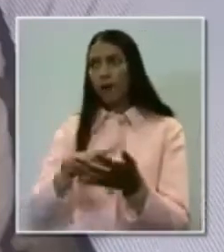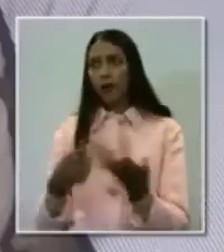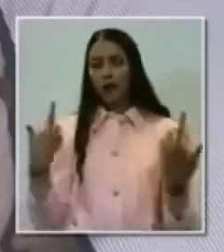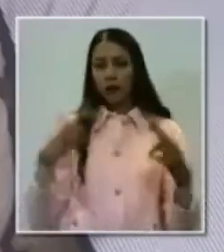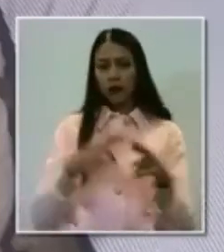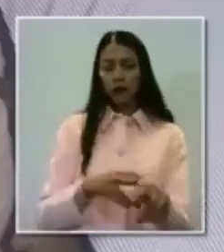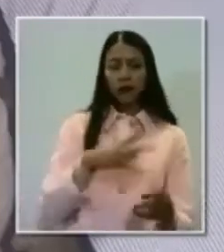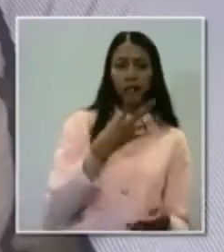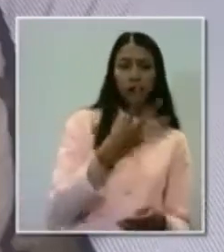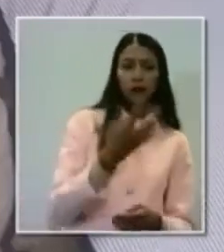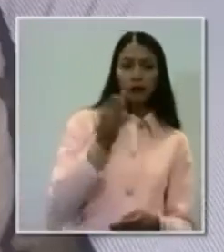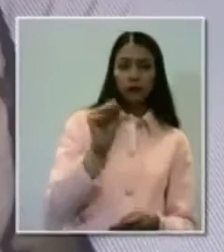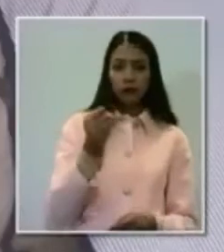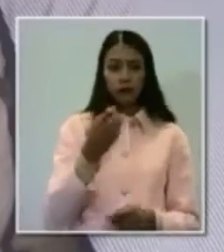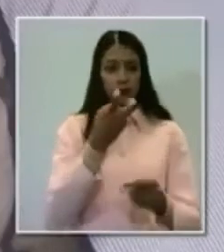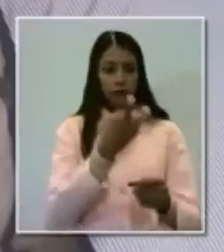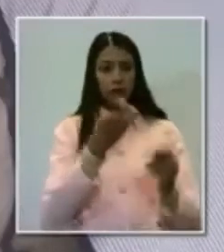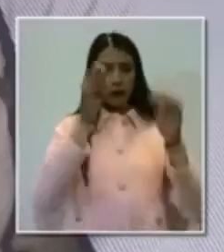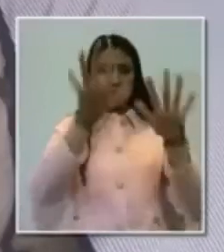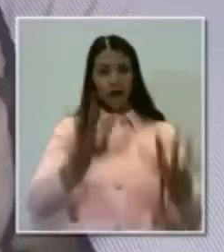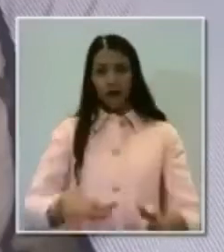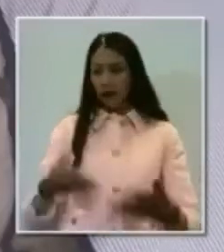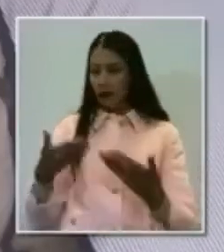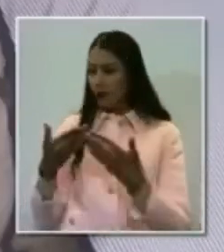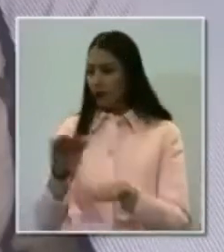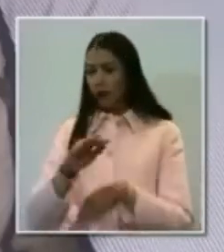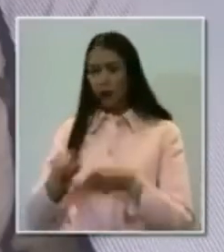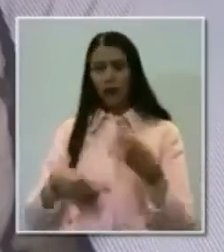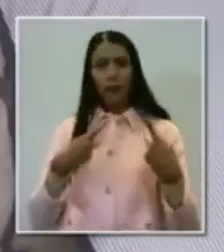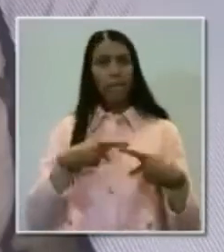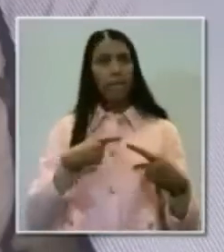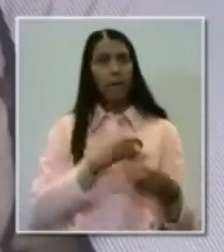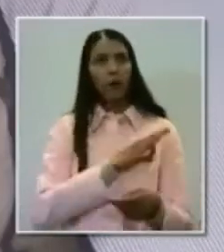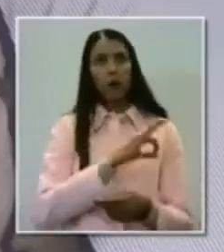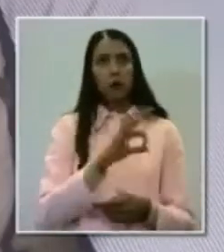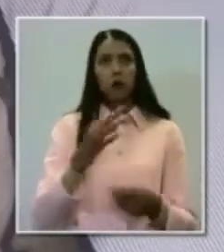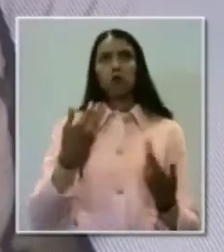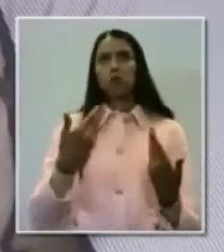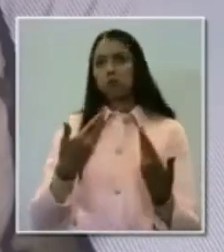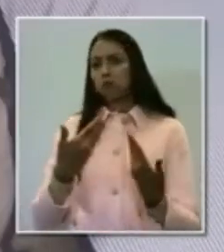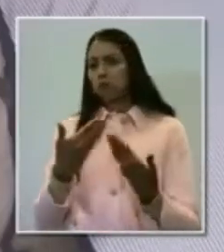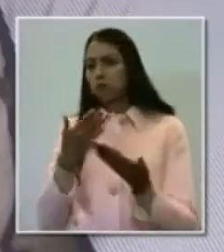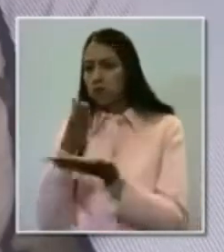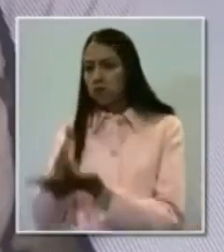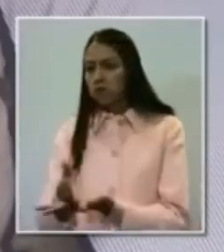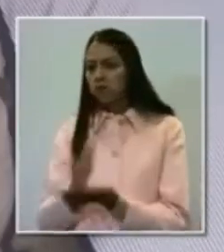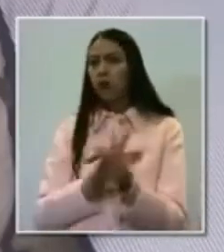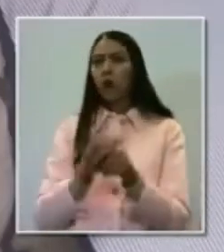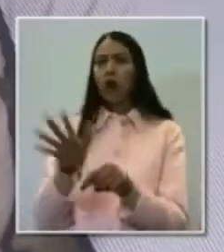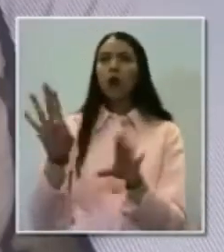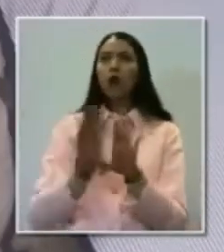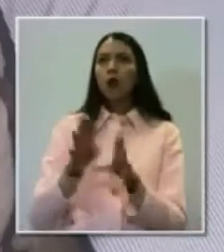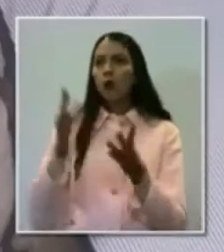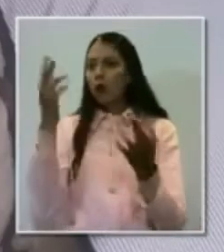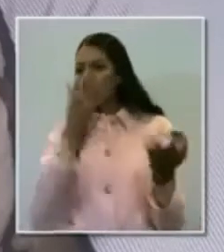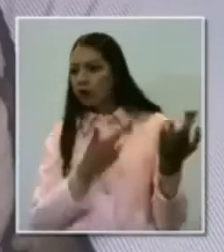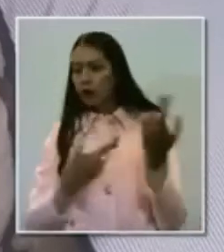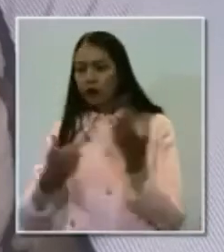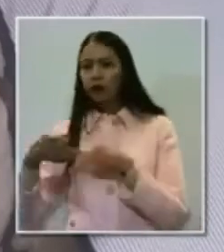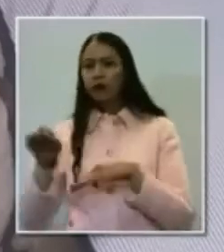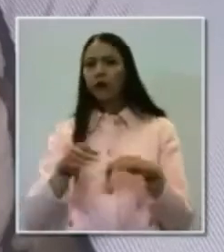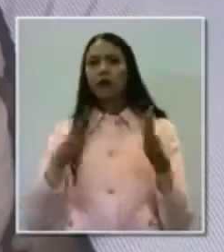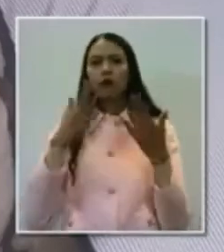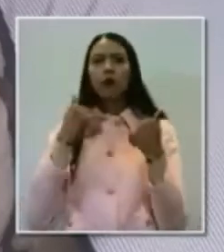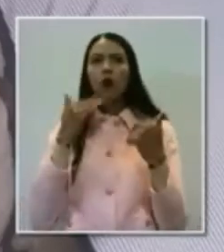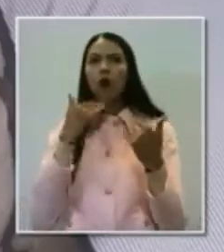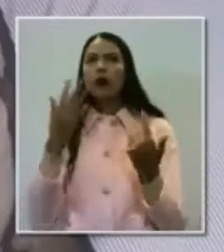el 4 de septiembre y es un evento público. Todo mundo puede acceder a verificar cómo se está realizando el trabajo. No hay mano